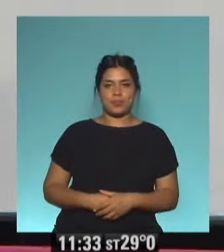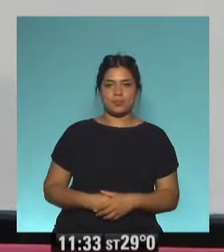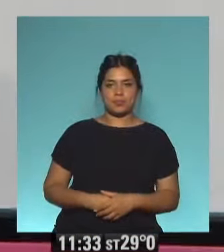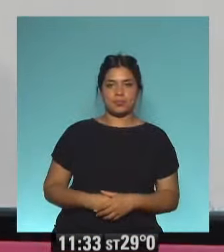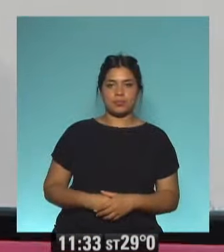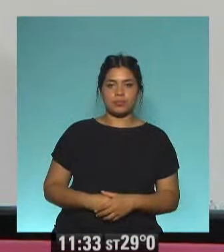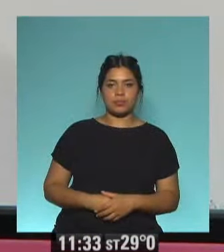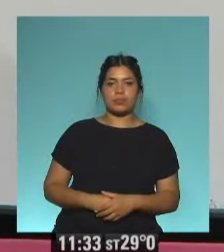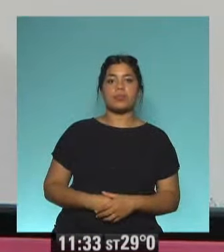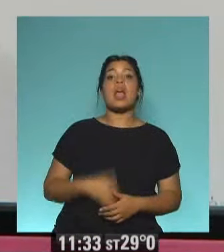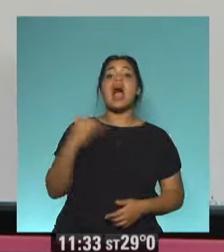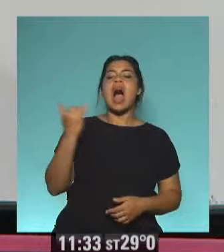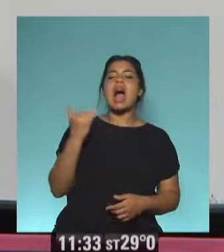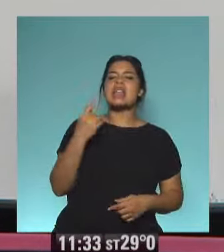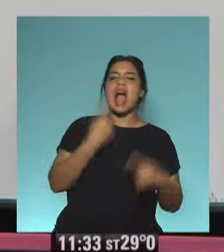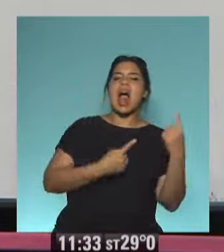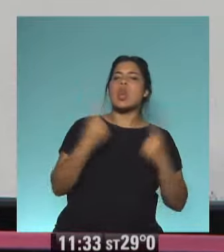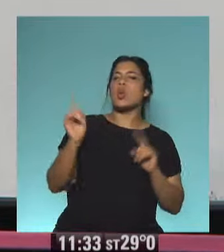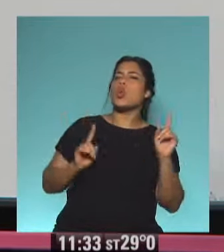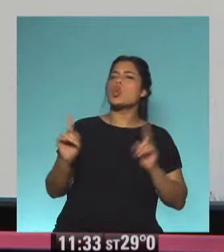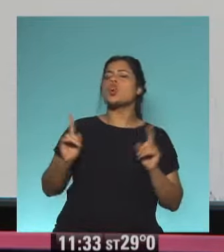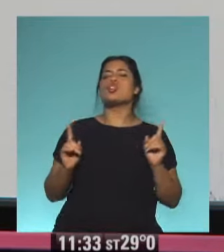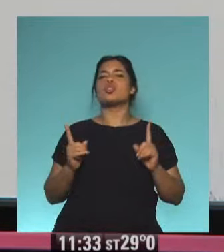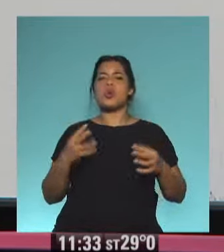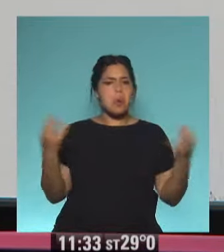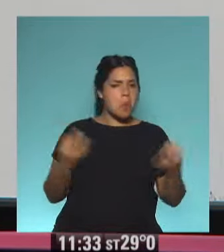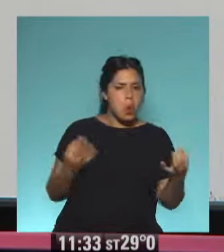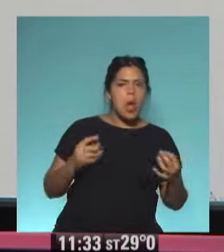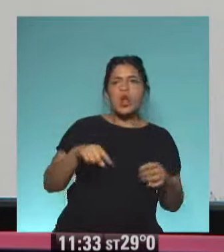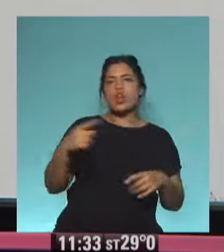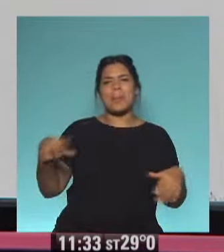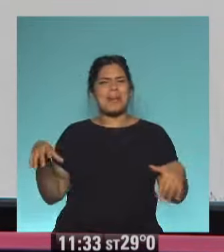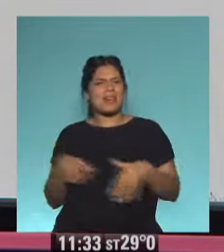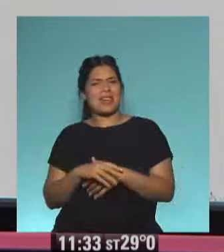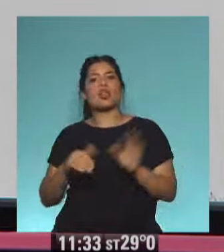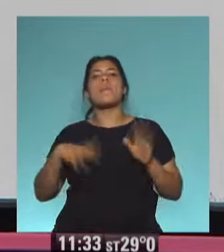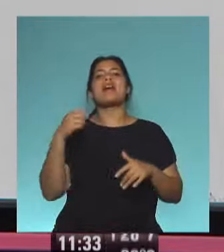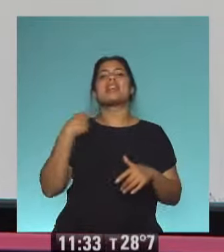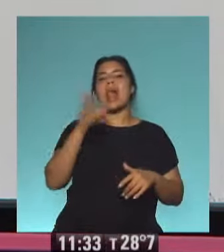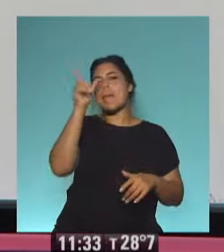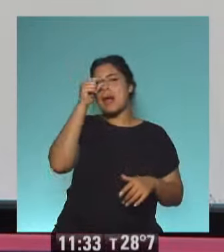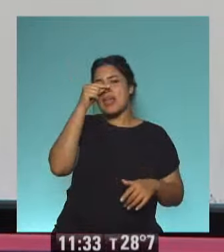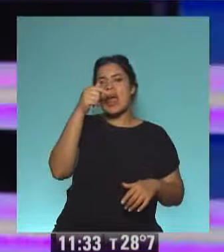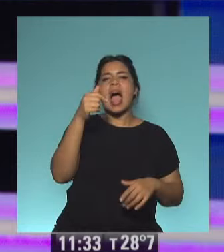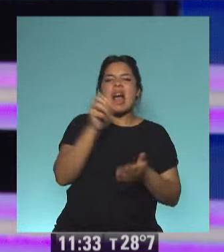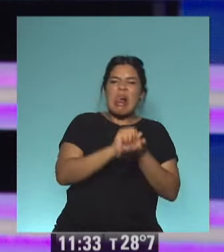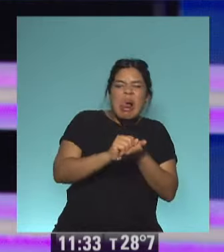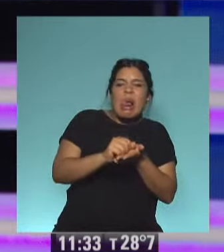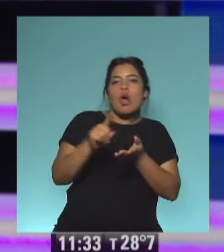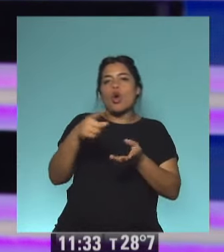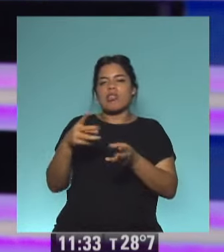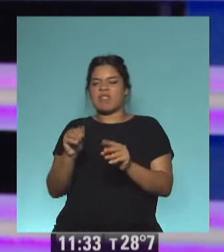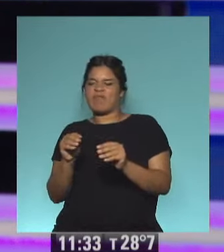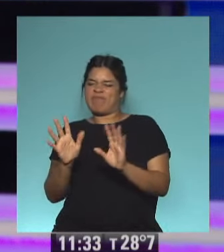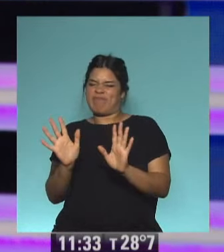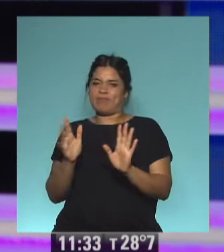había lustrosos y perfectos, generalmente de cedro, y los había de maderas ásperas y ordinarias. Pero